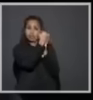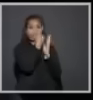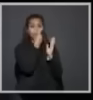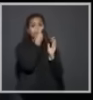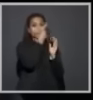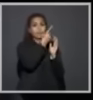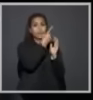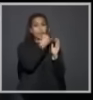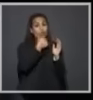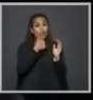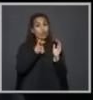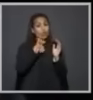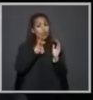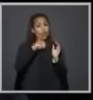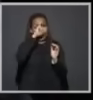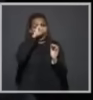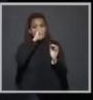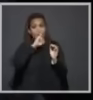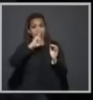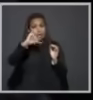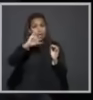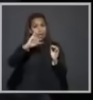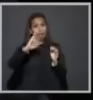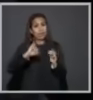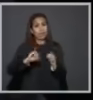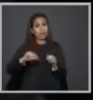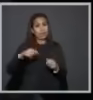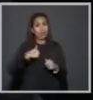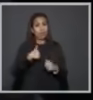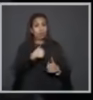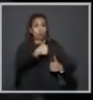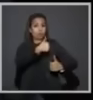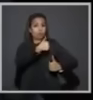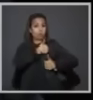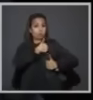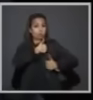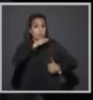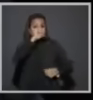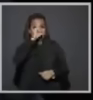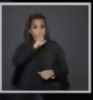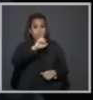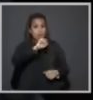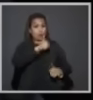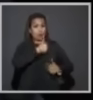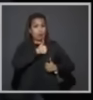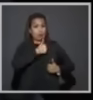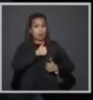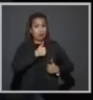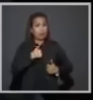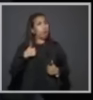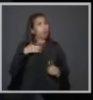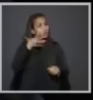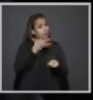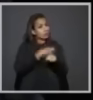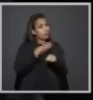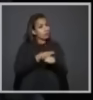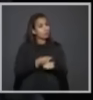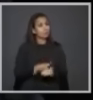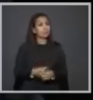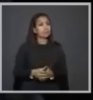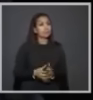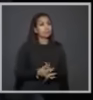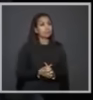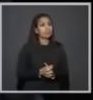reglamentaria de las Fuerzas Armadas, voy a ser comandante supremo de las Fuerzas Armadas. Gracias,